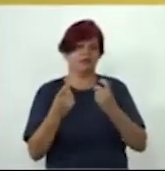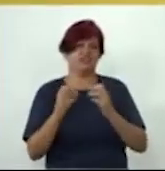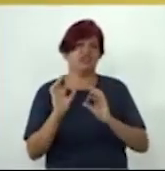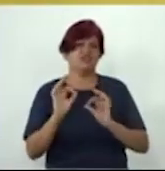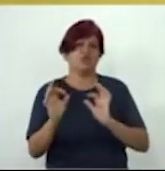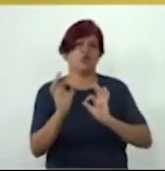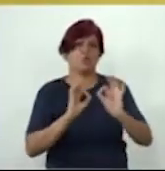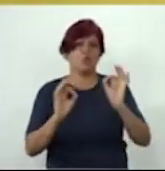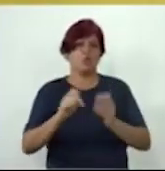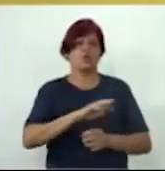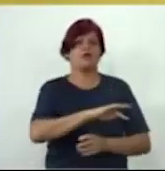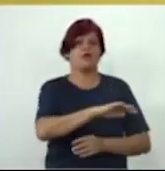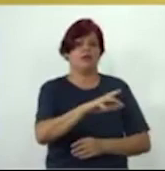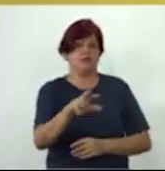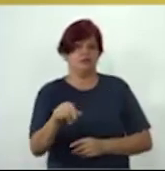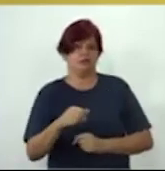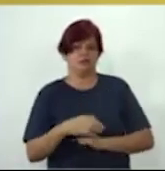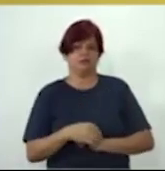protección.